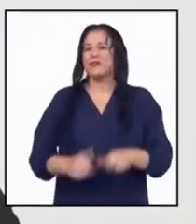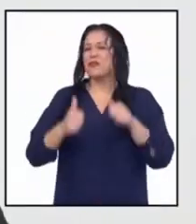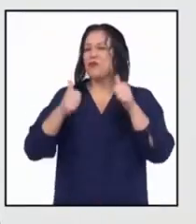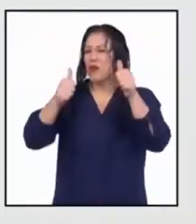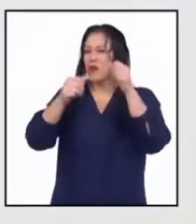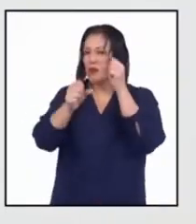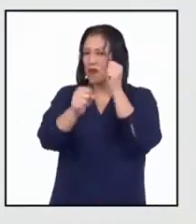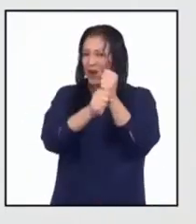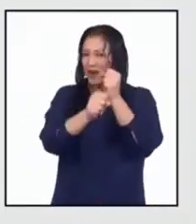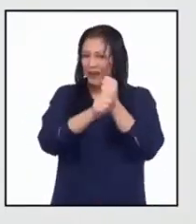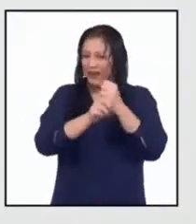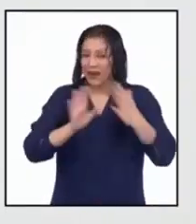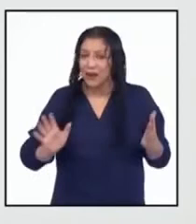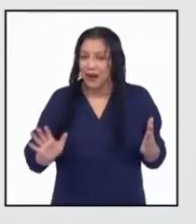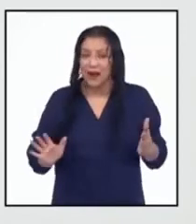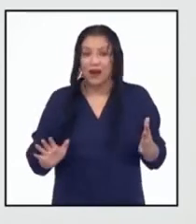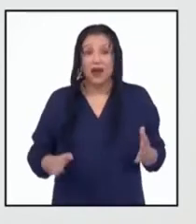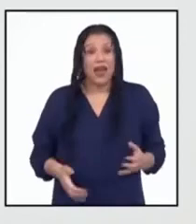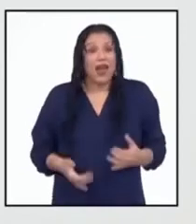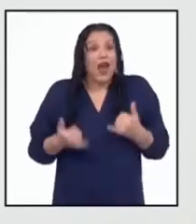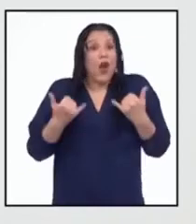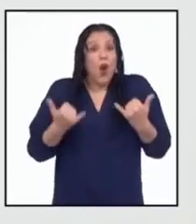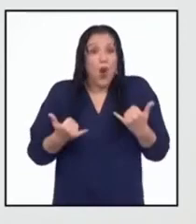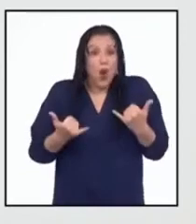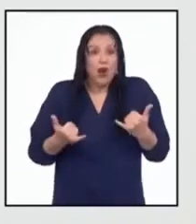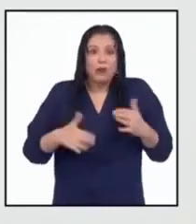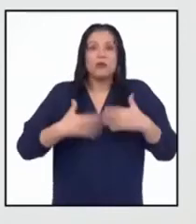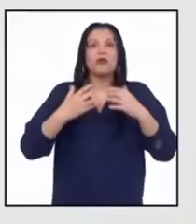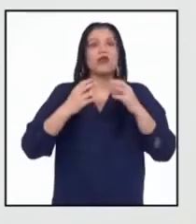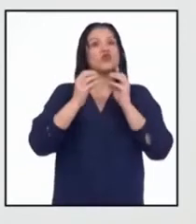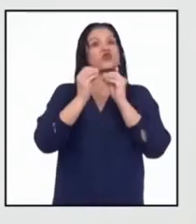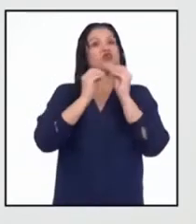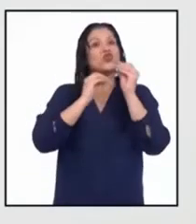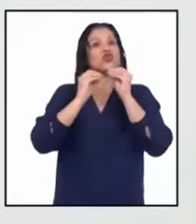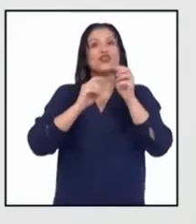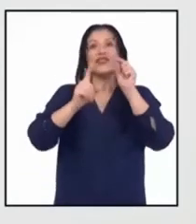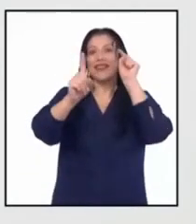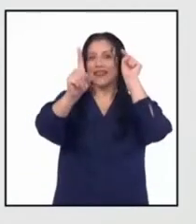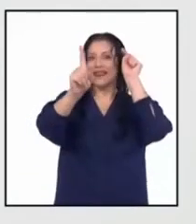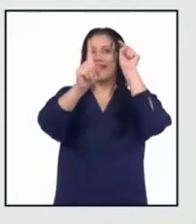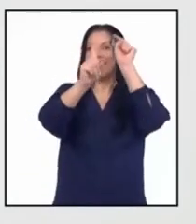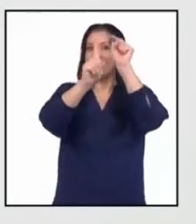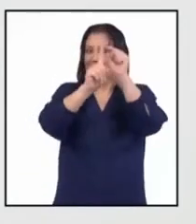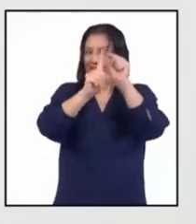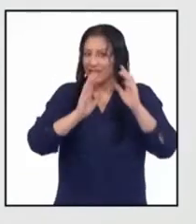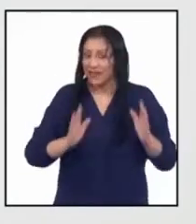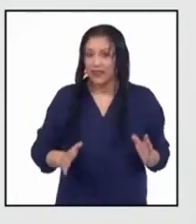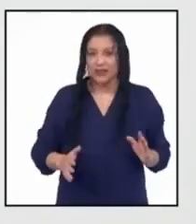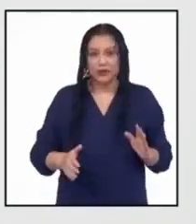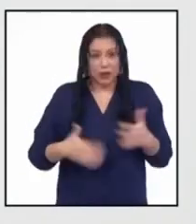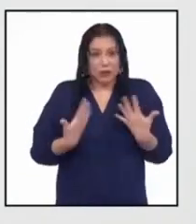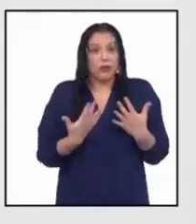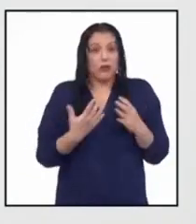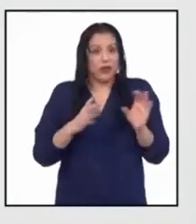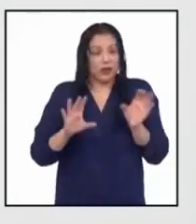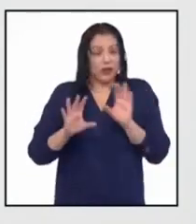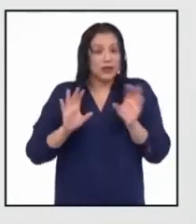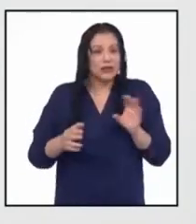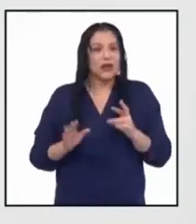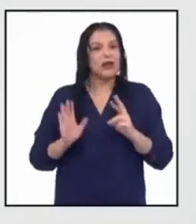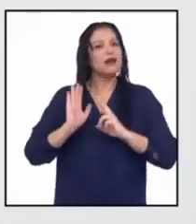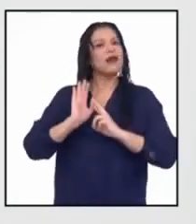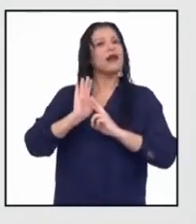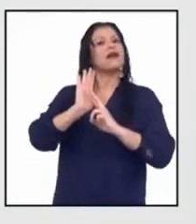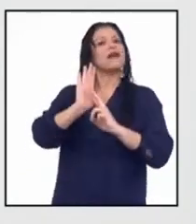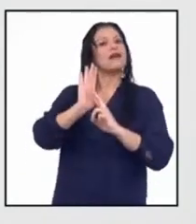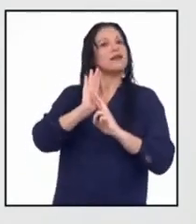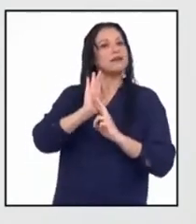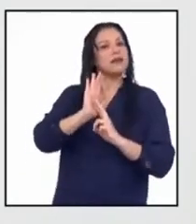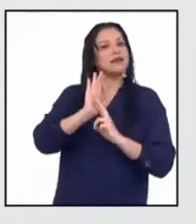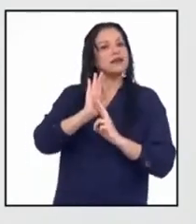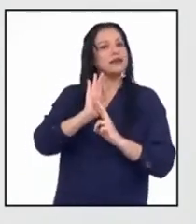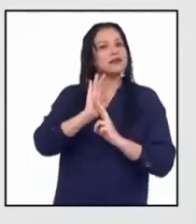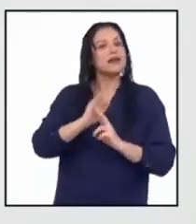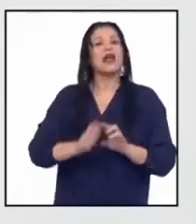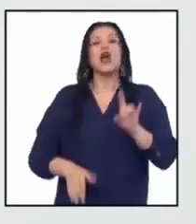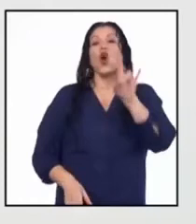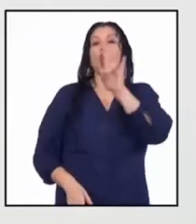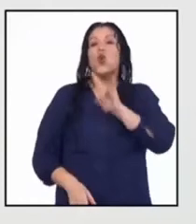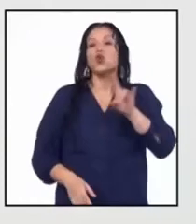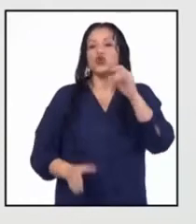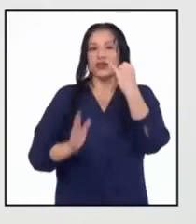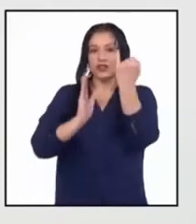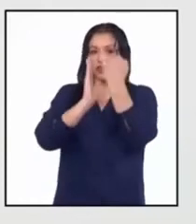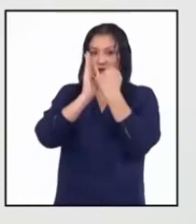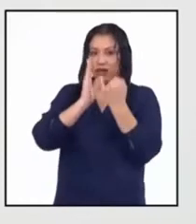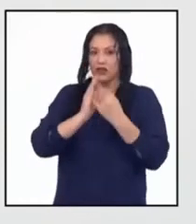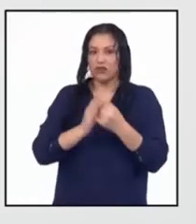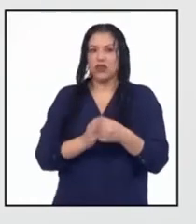Excelente trabajo. Hoy hemos resuelto nuestro reto. Hemos logrado representar a través de